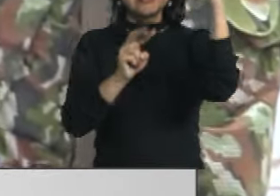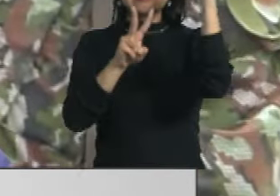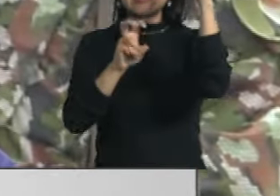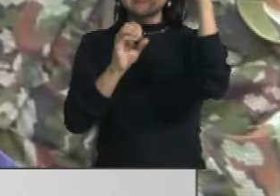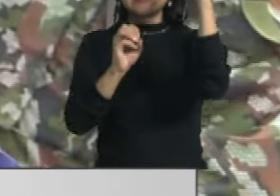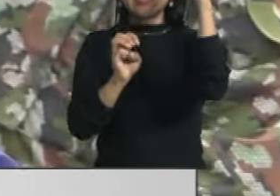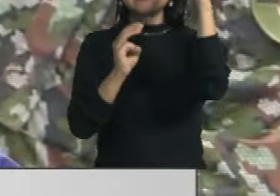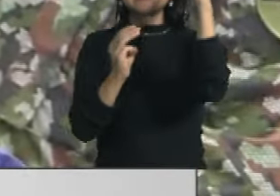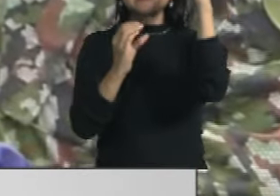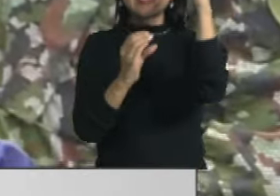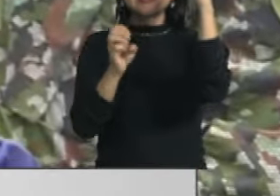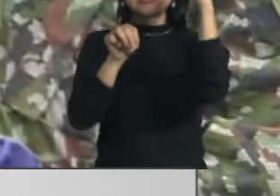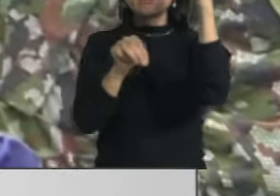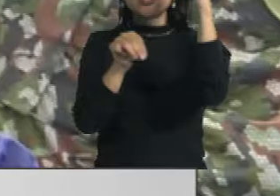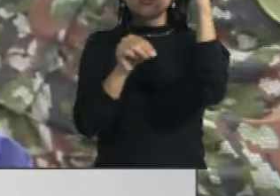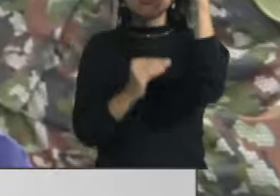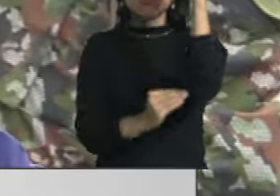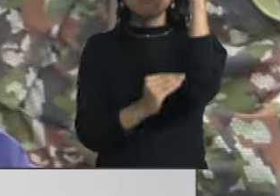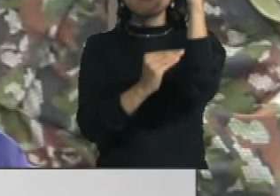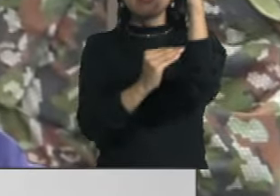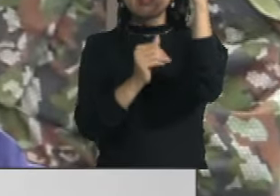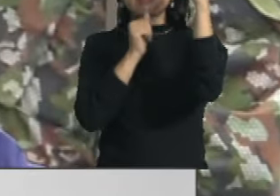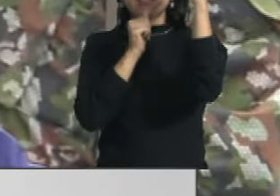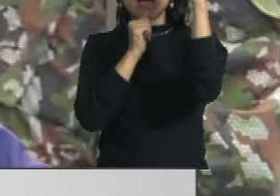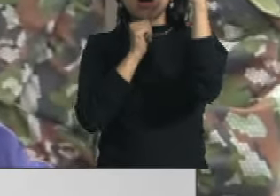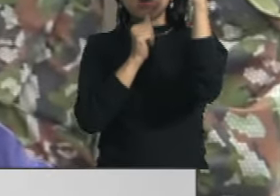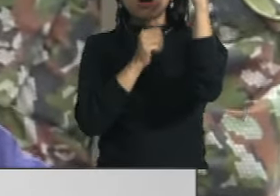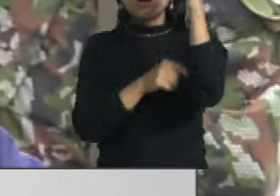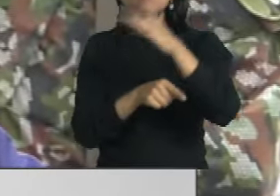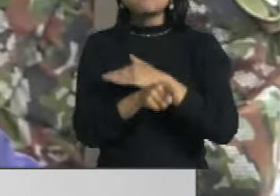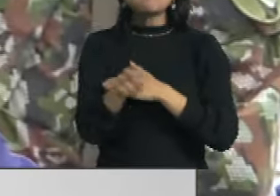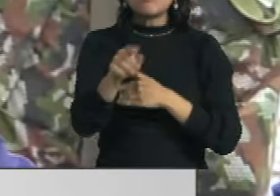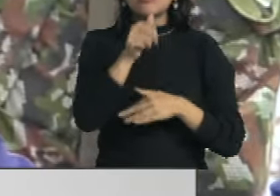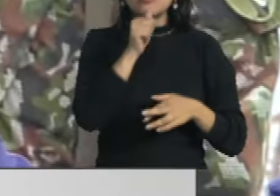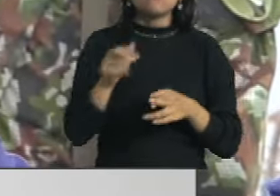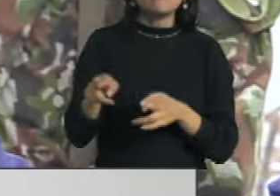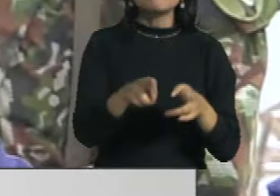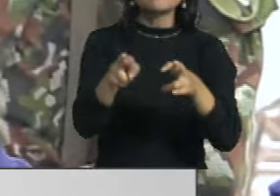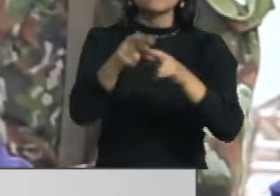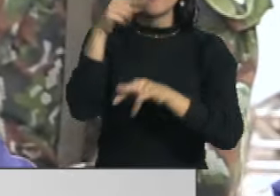agua y el río Amazonas ha perdido, pues, en algunos puntos hasta el 80% de